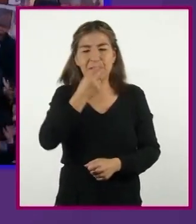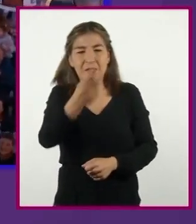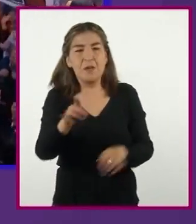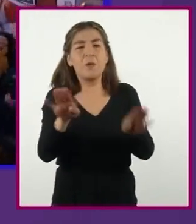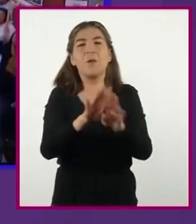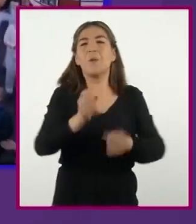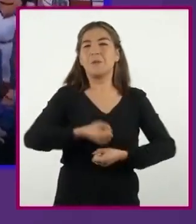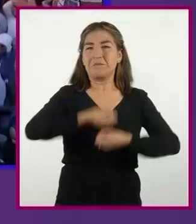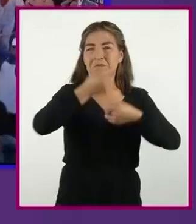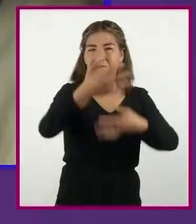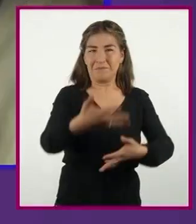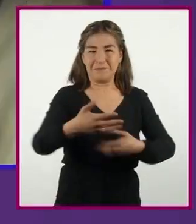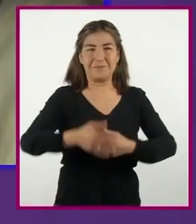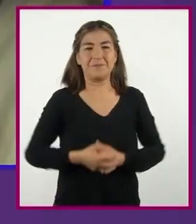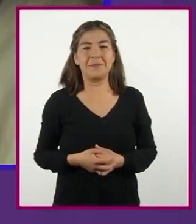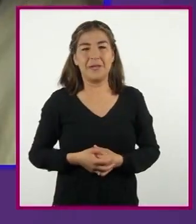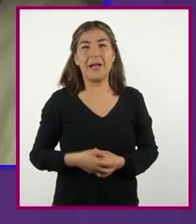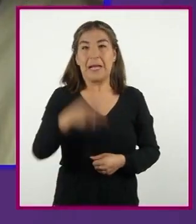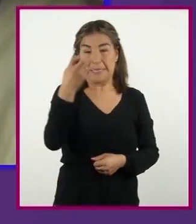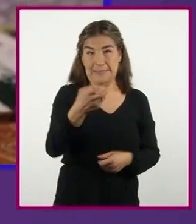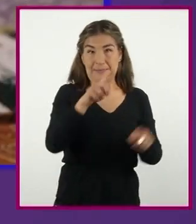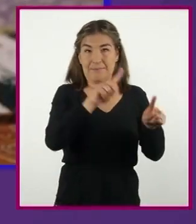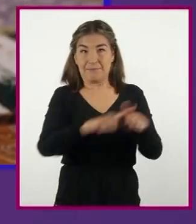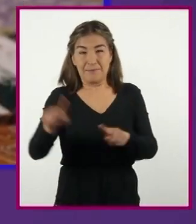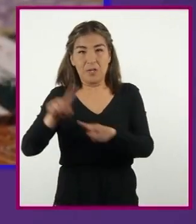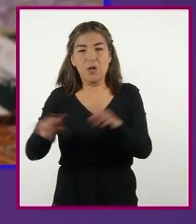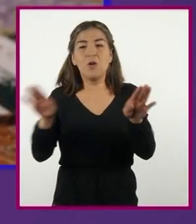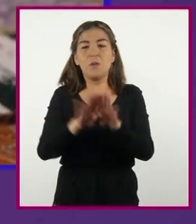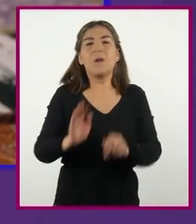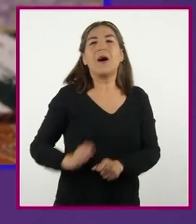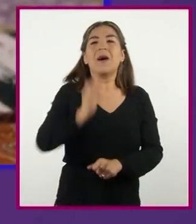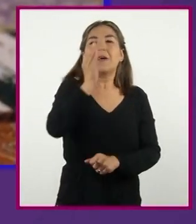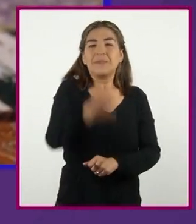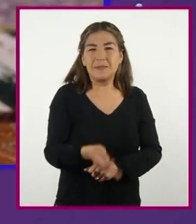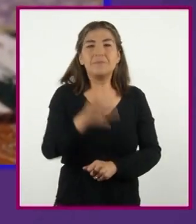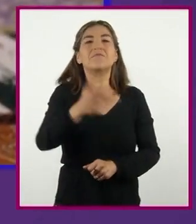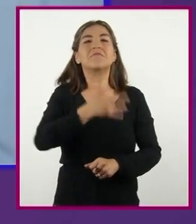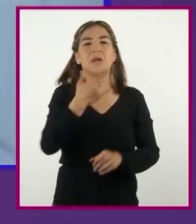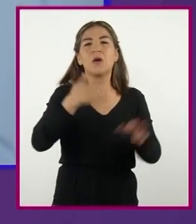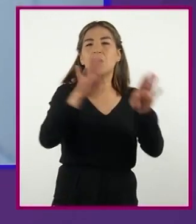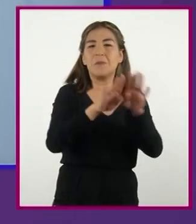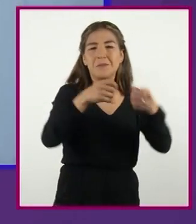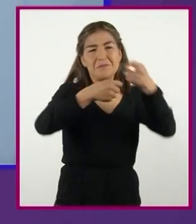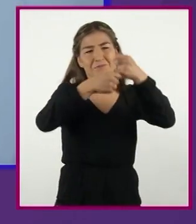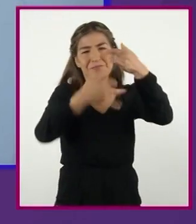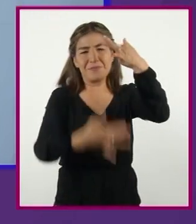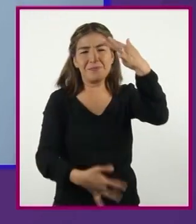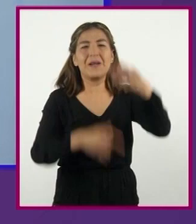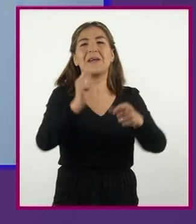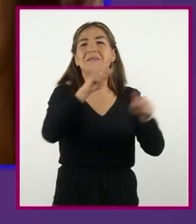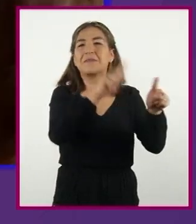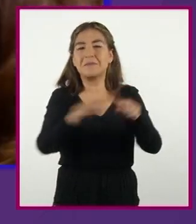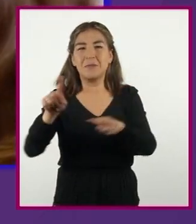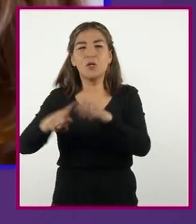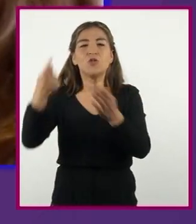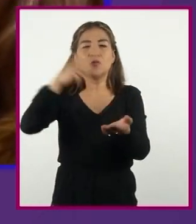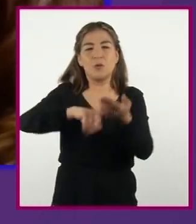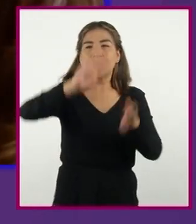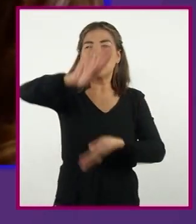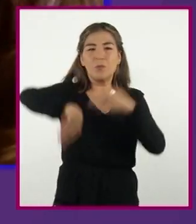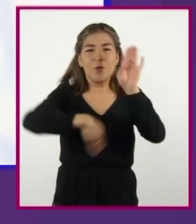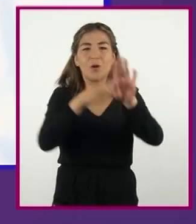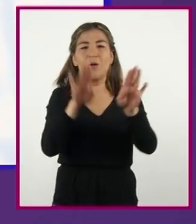lo expresamos. Estas diferencias permiten tener una gran variedad de concepciones del mundo,